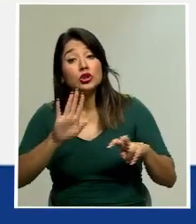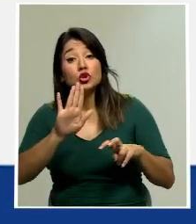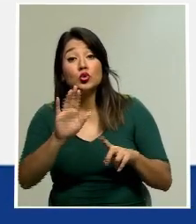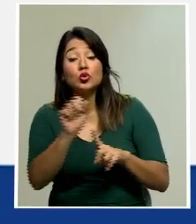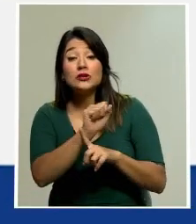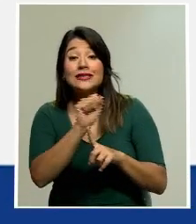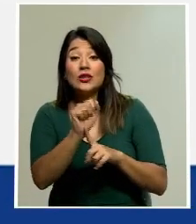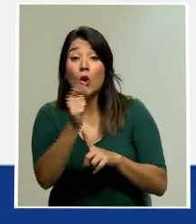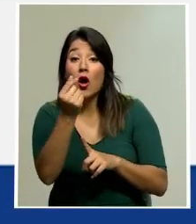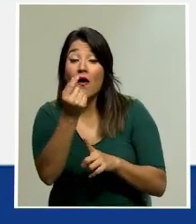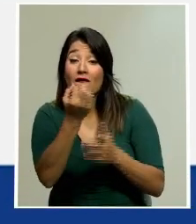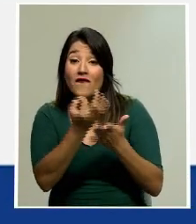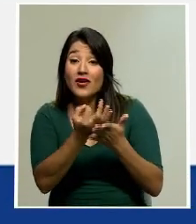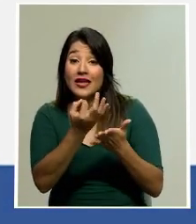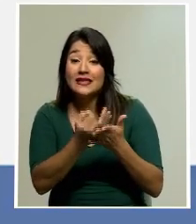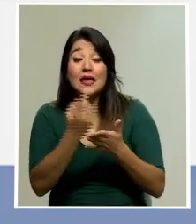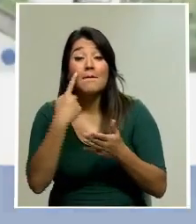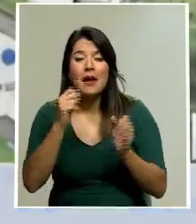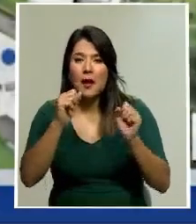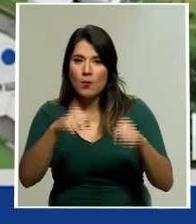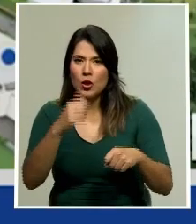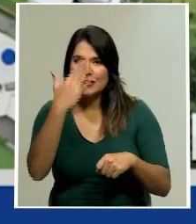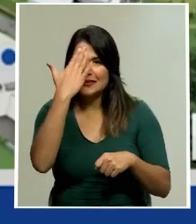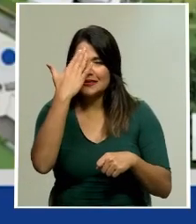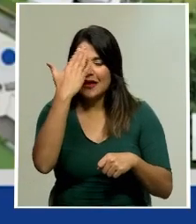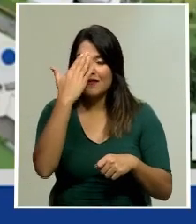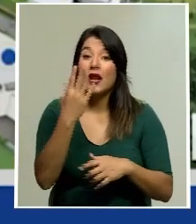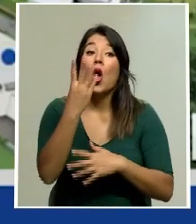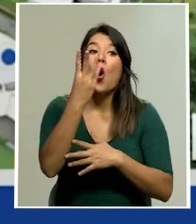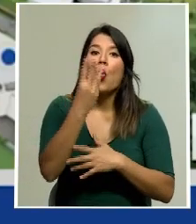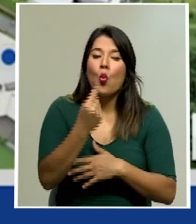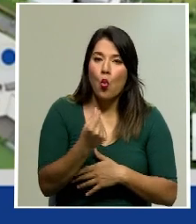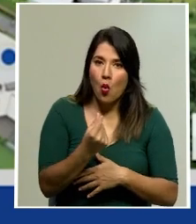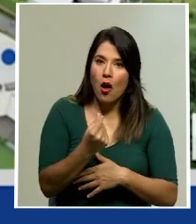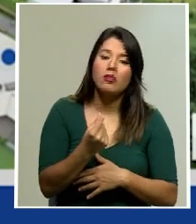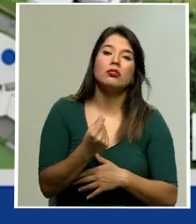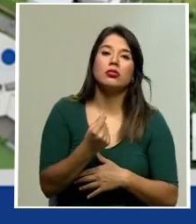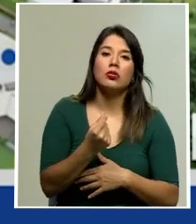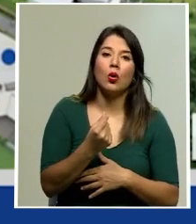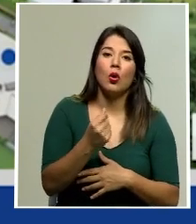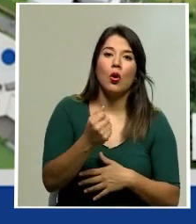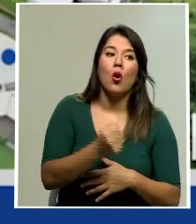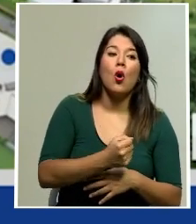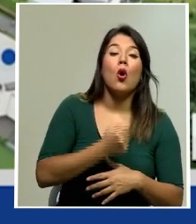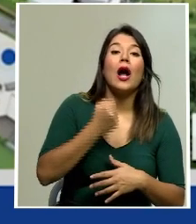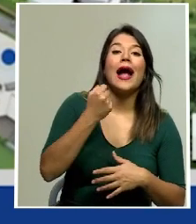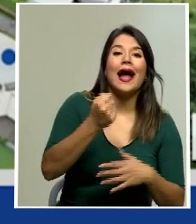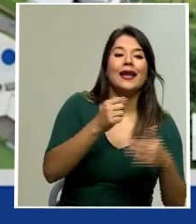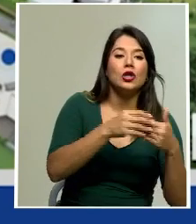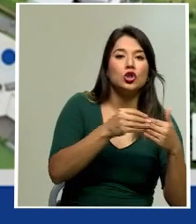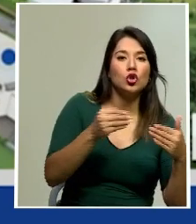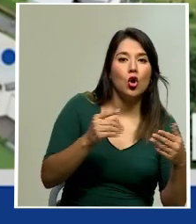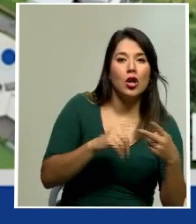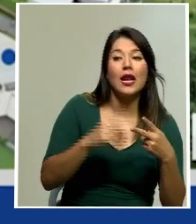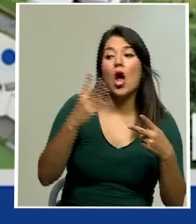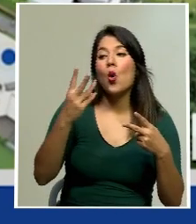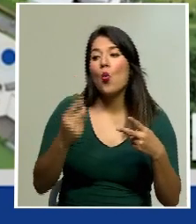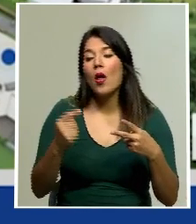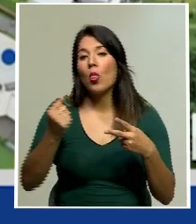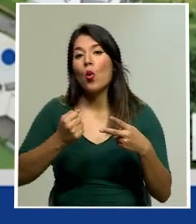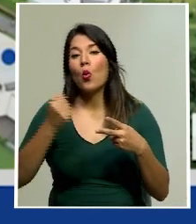finanzas para saber hasta dónde está ganando en dólares y hasta dónde está ganando en colones y cómo esto los puede